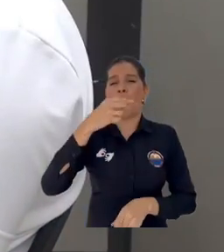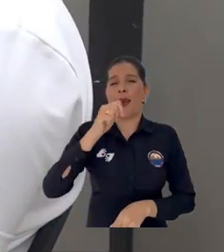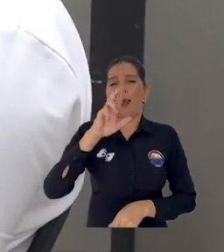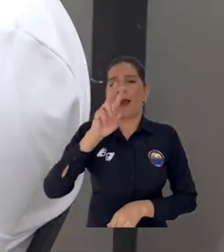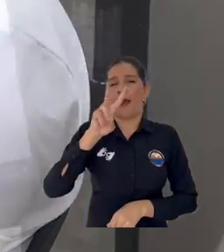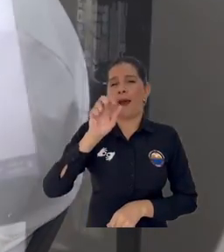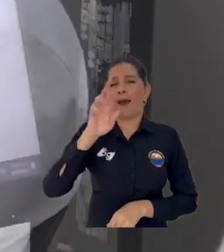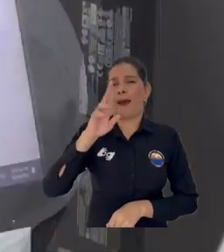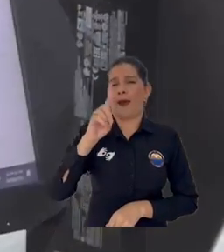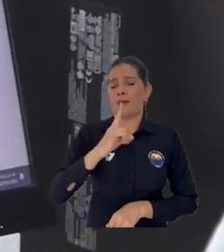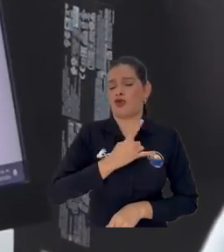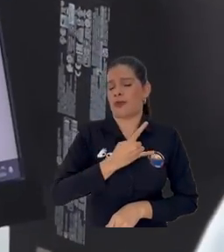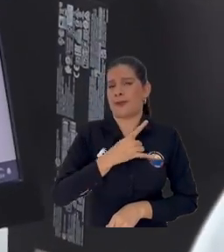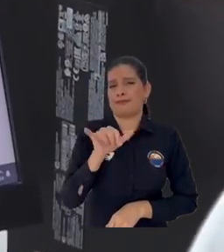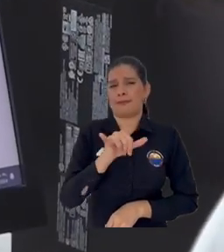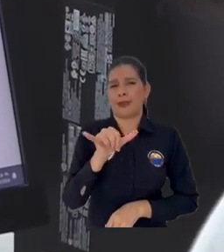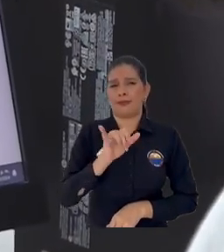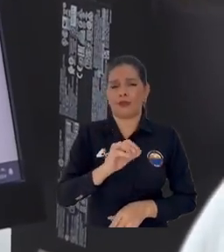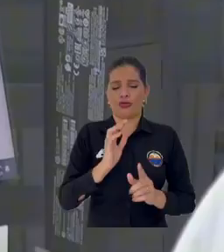Harvard.